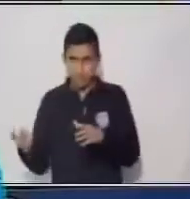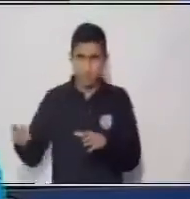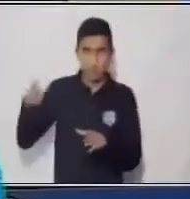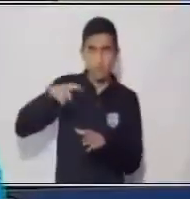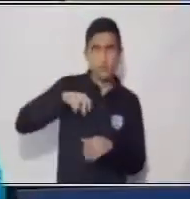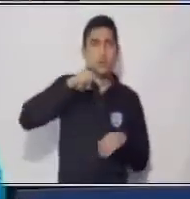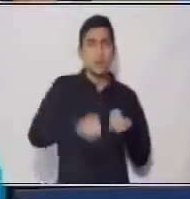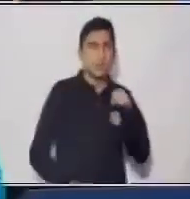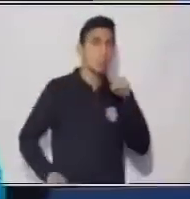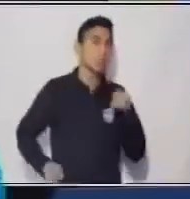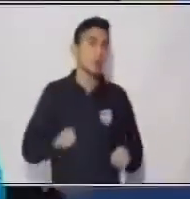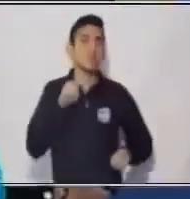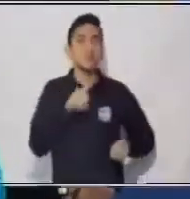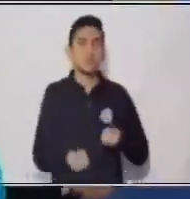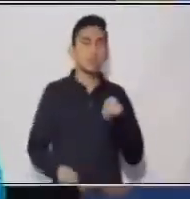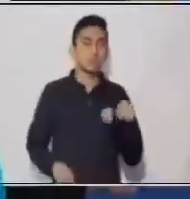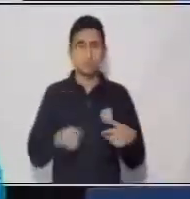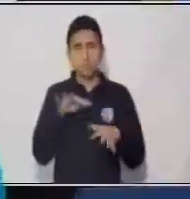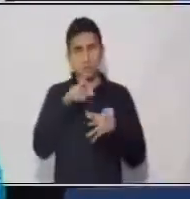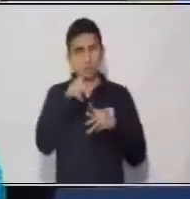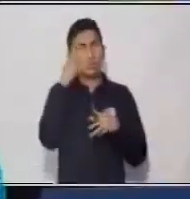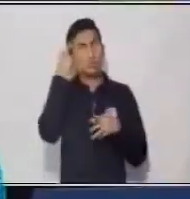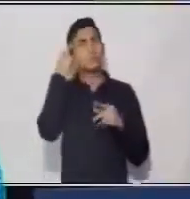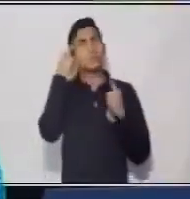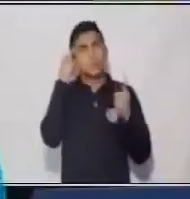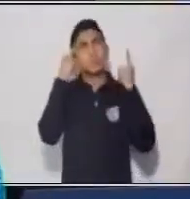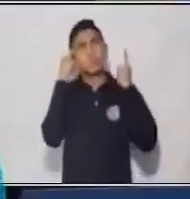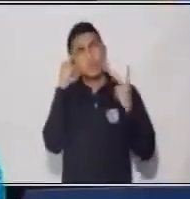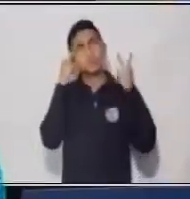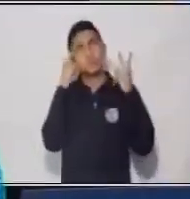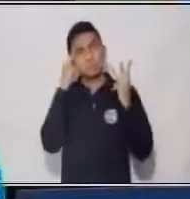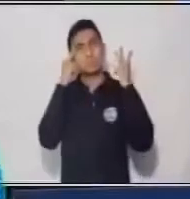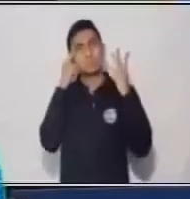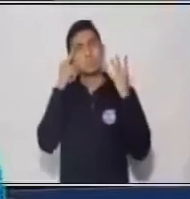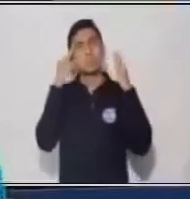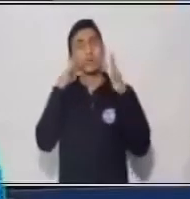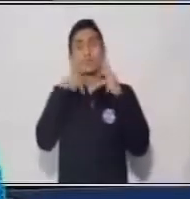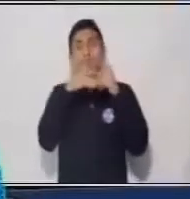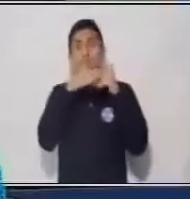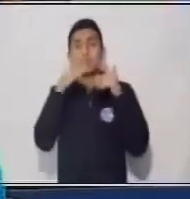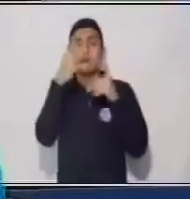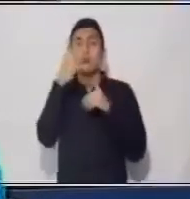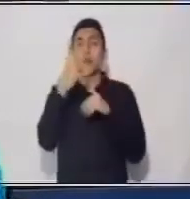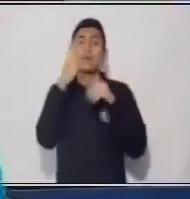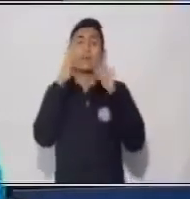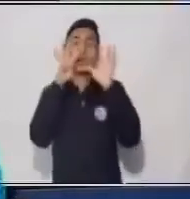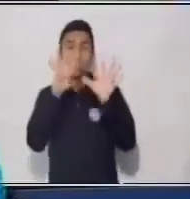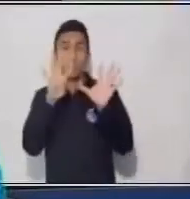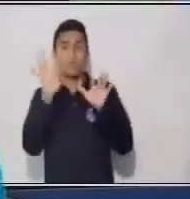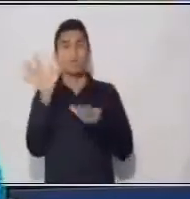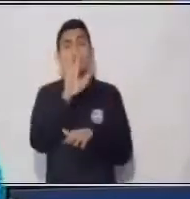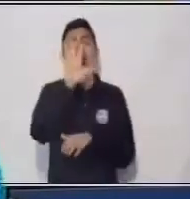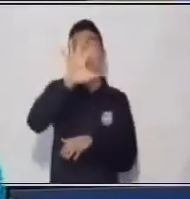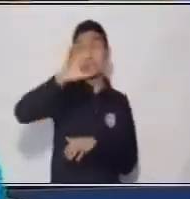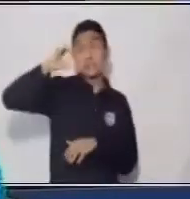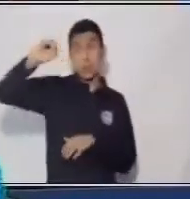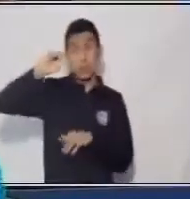1, 2, 3, 4. Y puede hacer que yo llegue a 48, 49 y